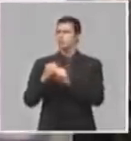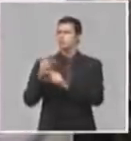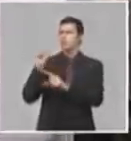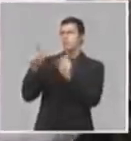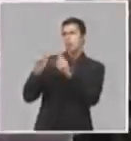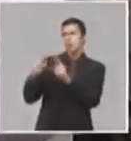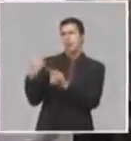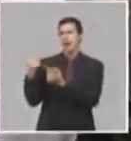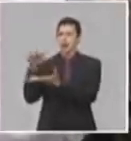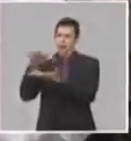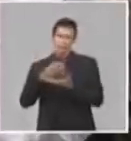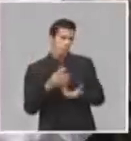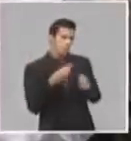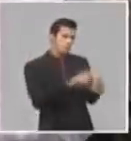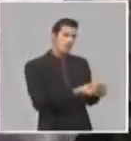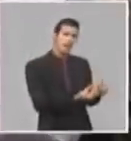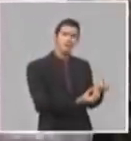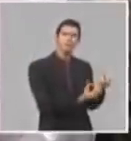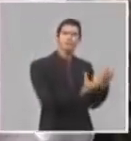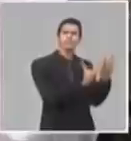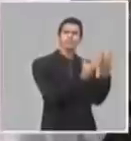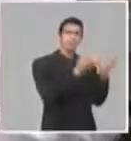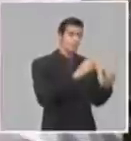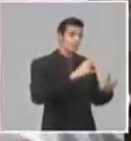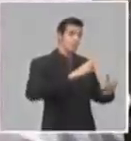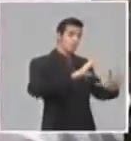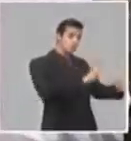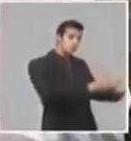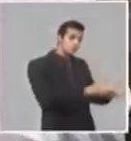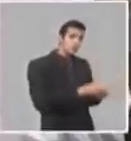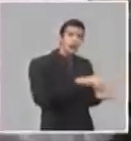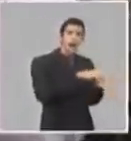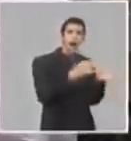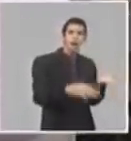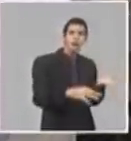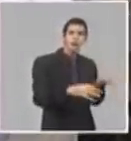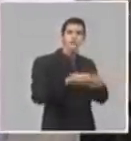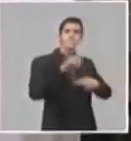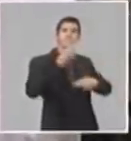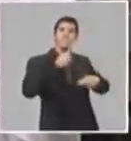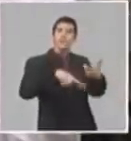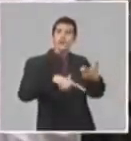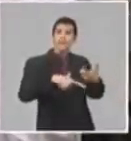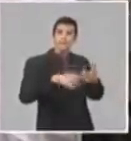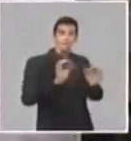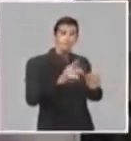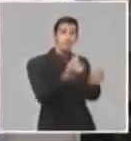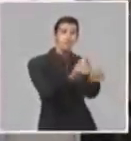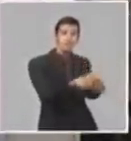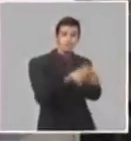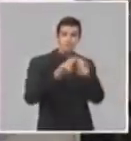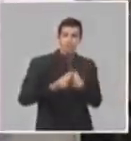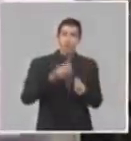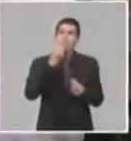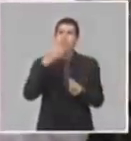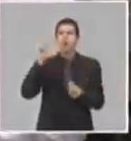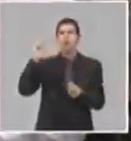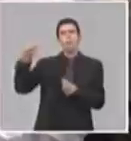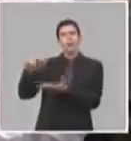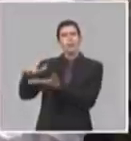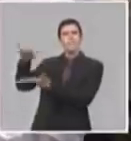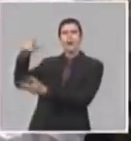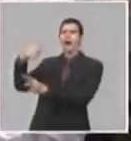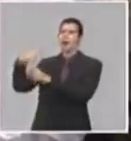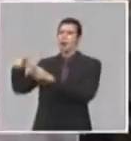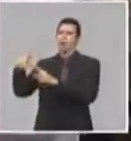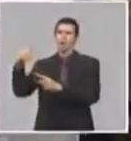propia liquidez que genera. Si no lo hacemos así, traemos la urea la primera vez, la vendemos sin liquidez y después la segunda vez no alcanza el